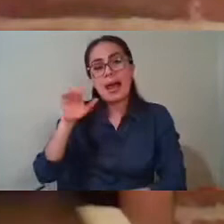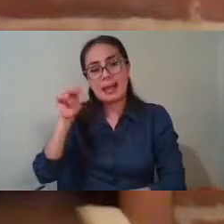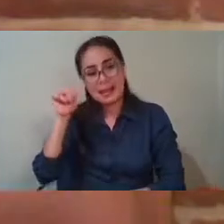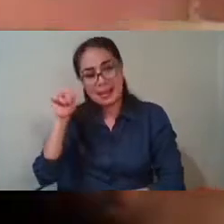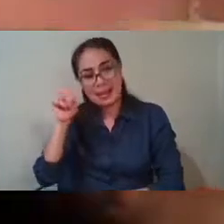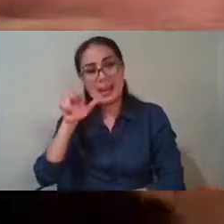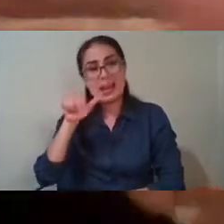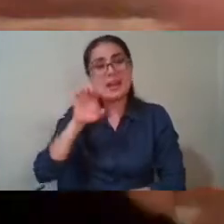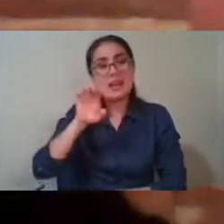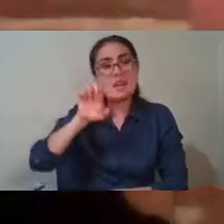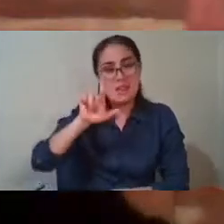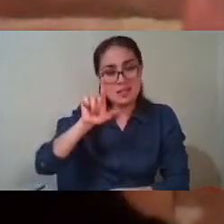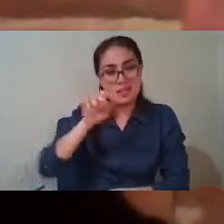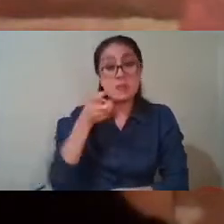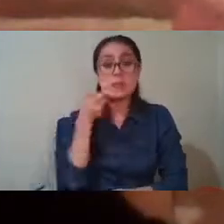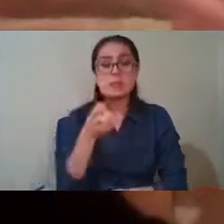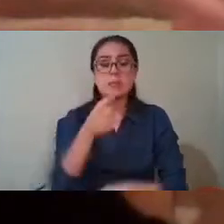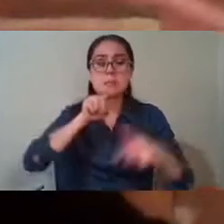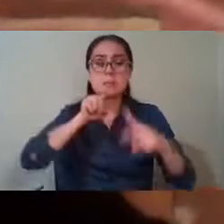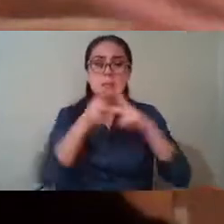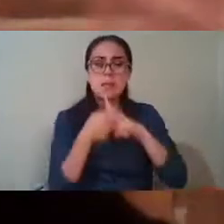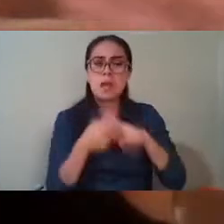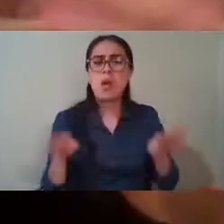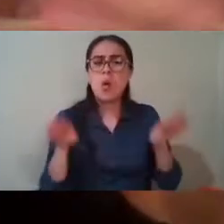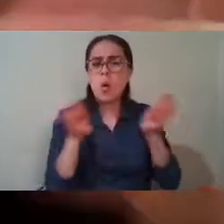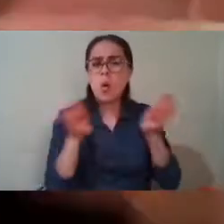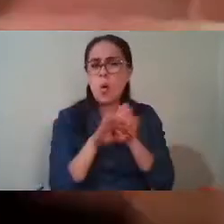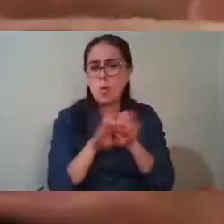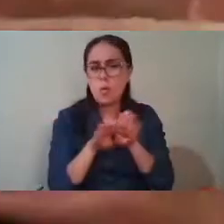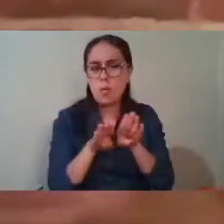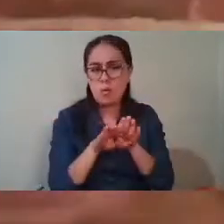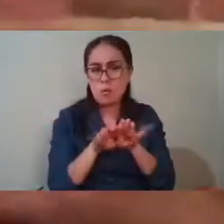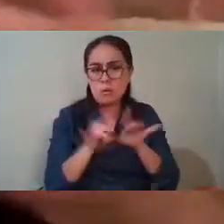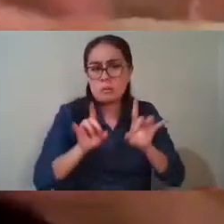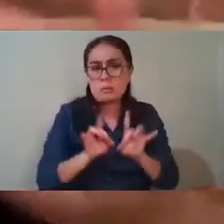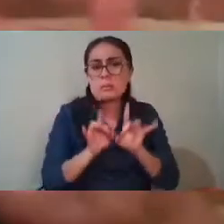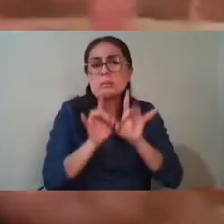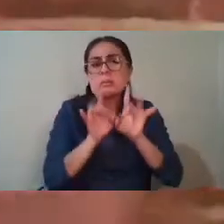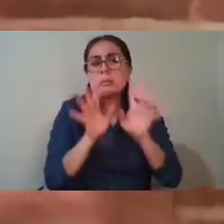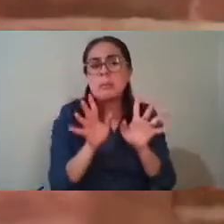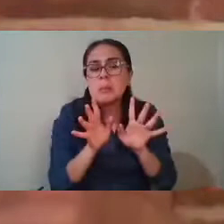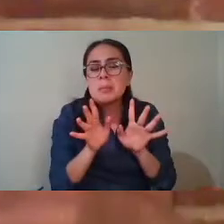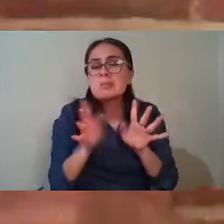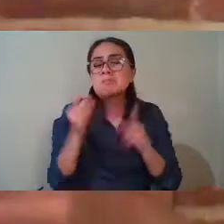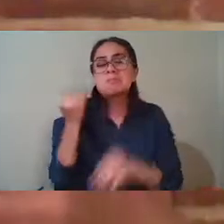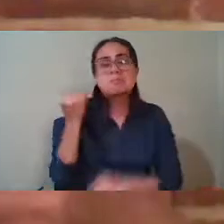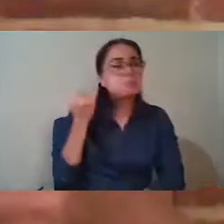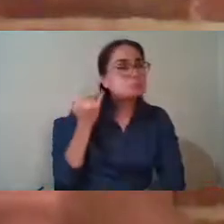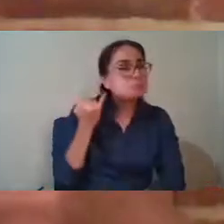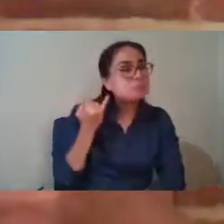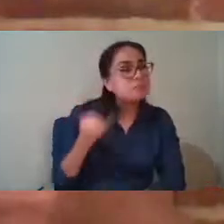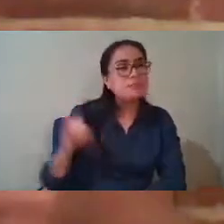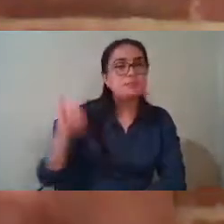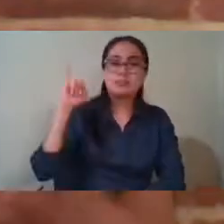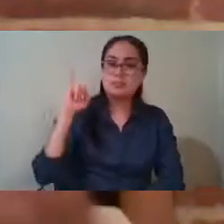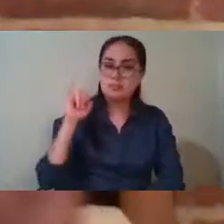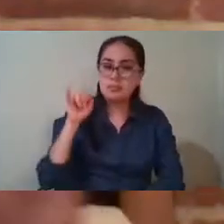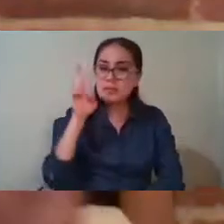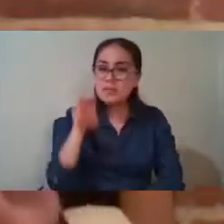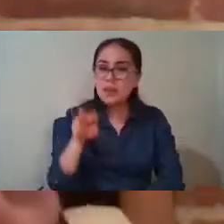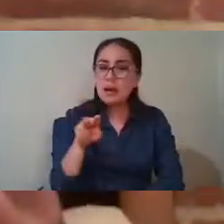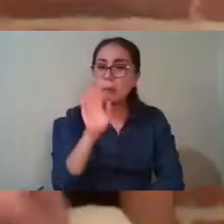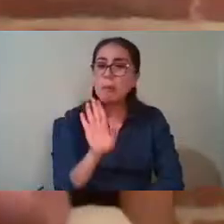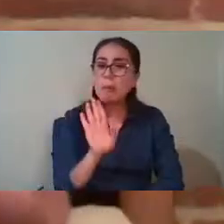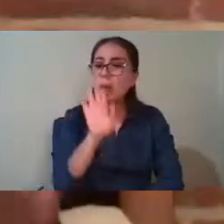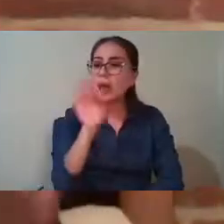El origen es tan burdo, es tan banal, es tan